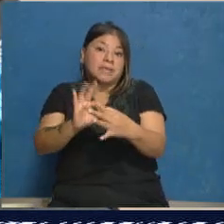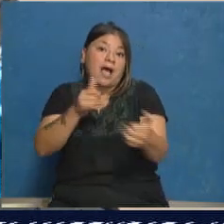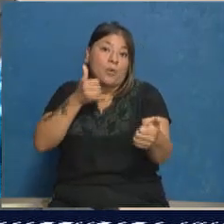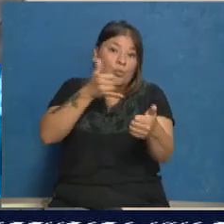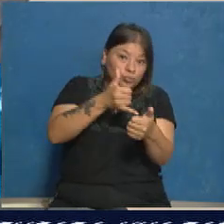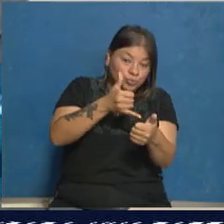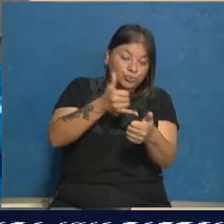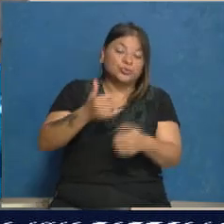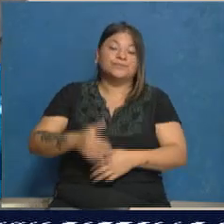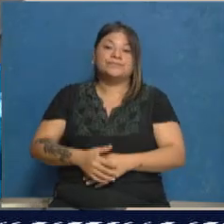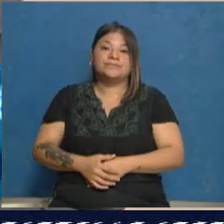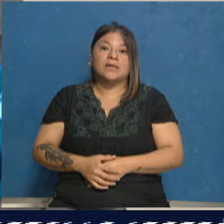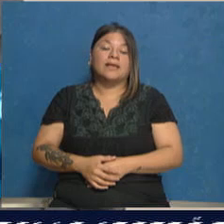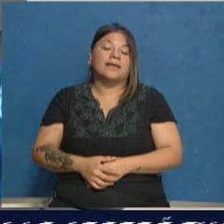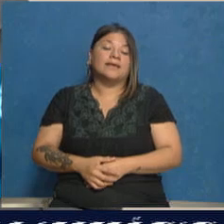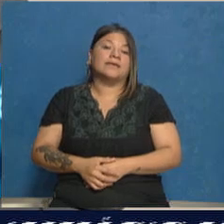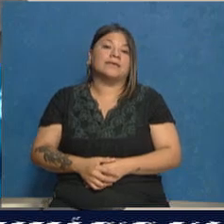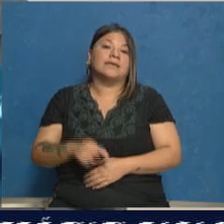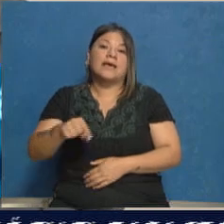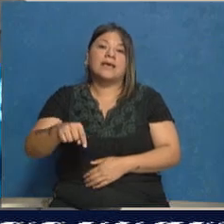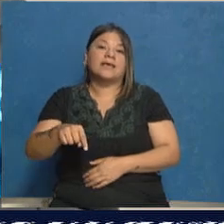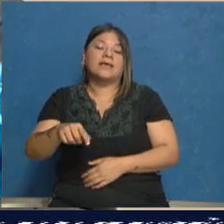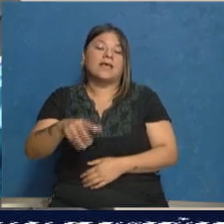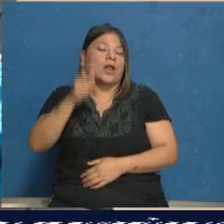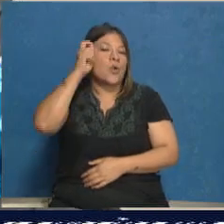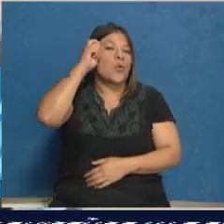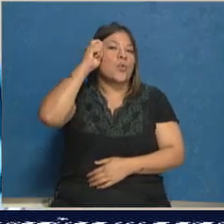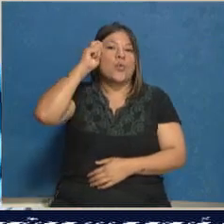base a eso se va a determinar, el juzgado determinará